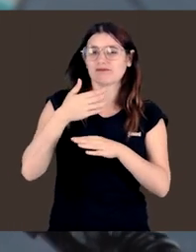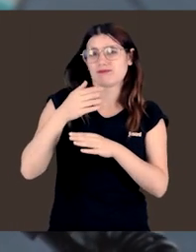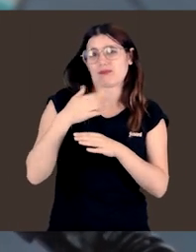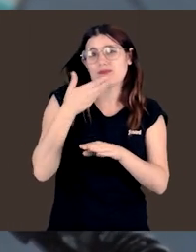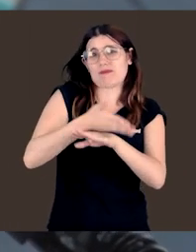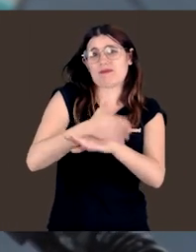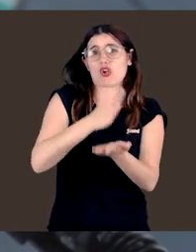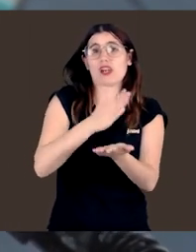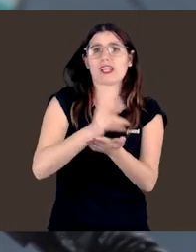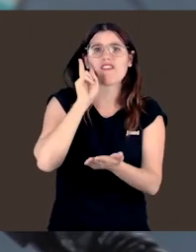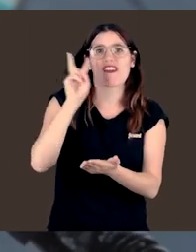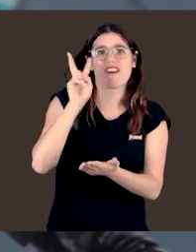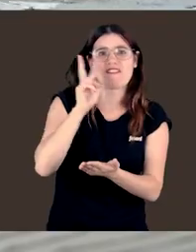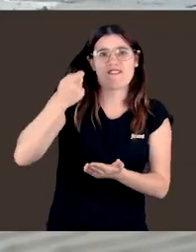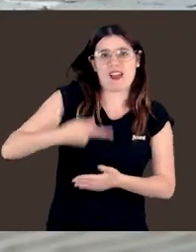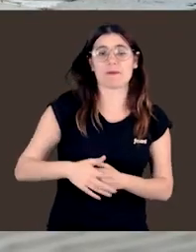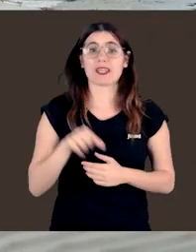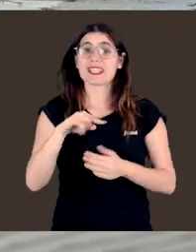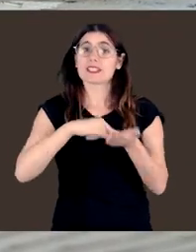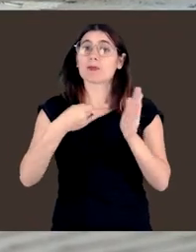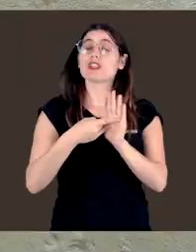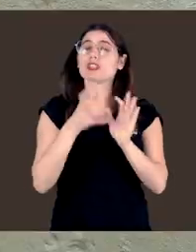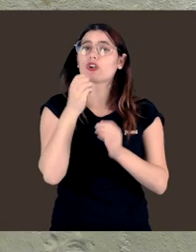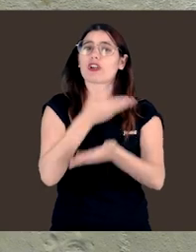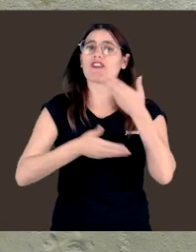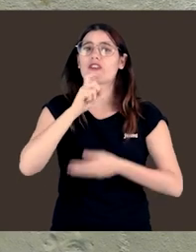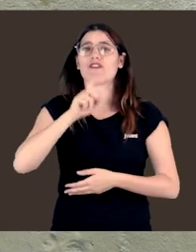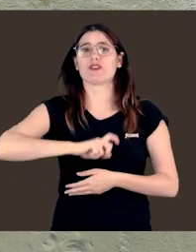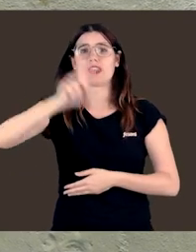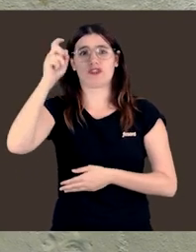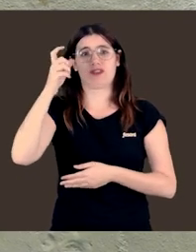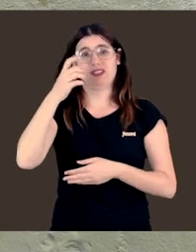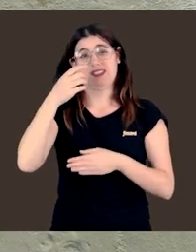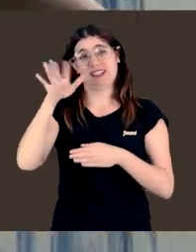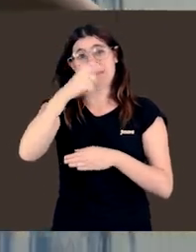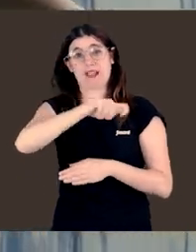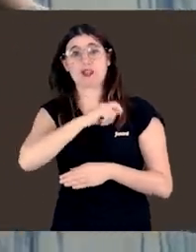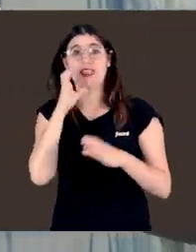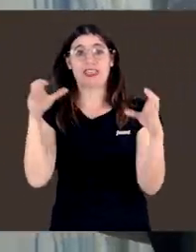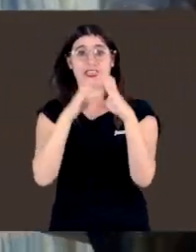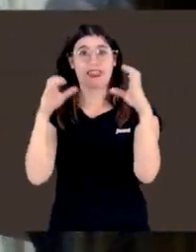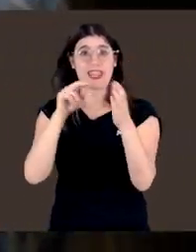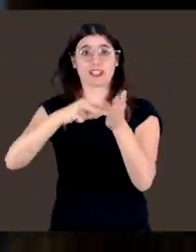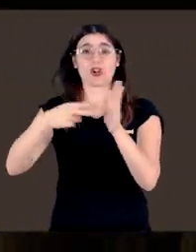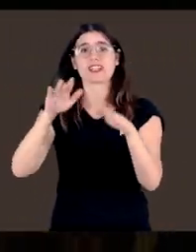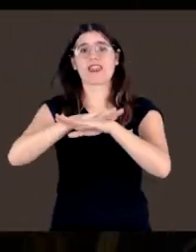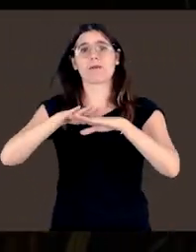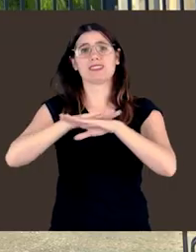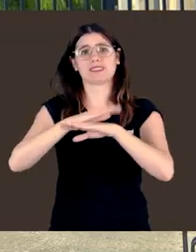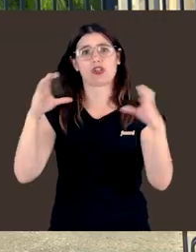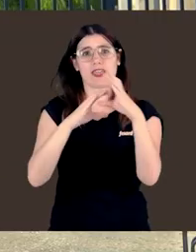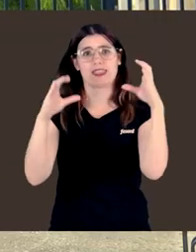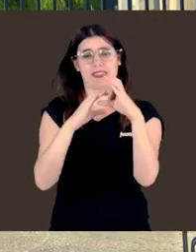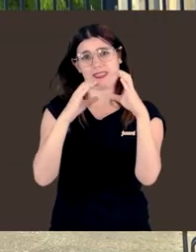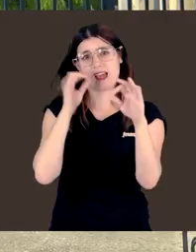cada vez que vienen a su colegio, a su escuela. Este proyecto cuenta con la colaboración de la Fundación Española para la Ciencia y la Tecnología del Ministerio de